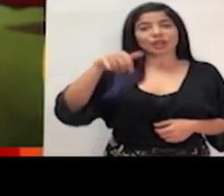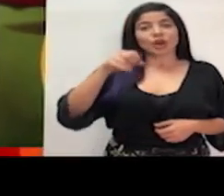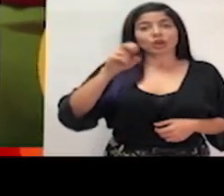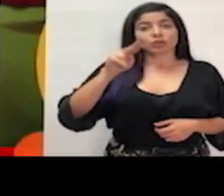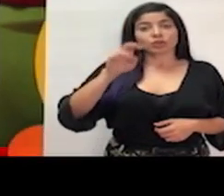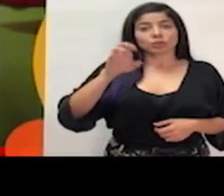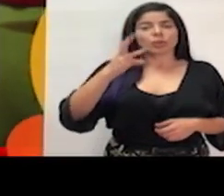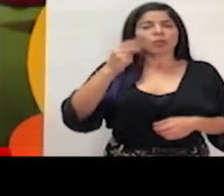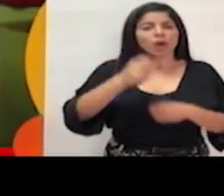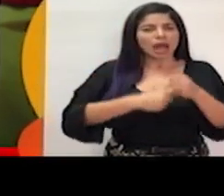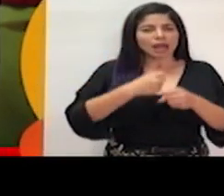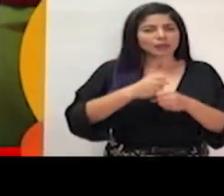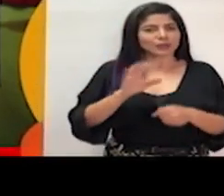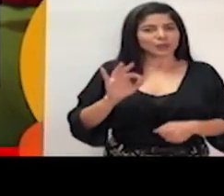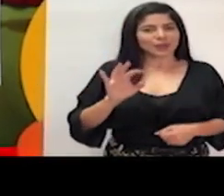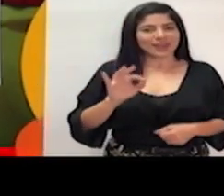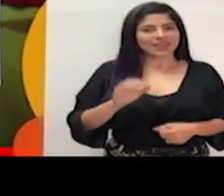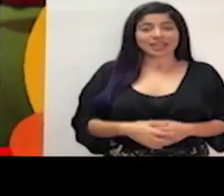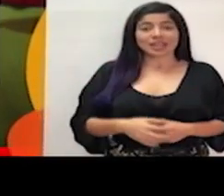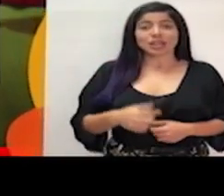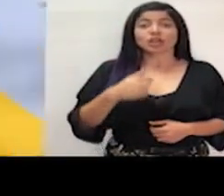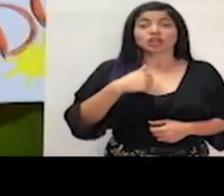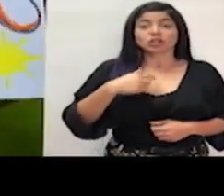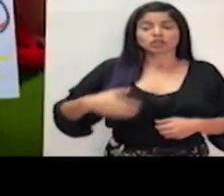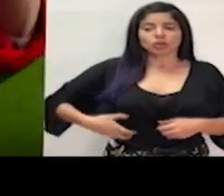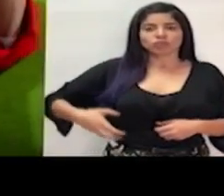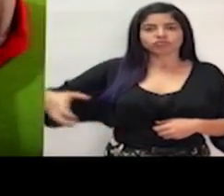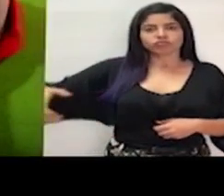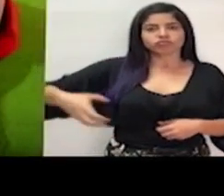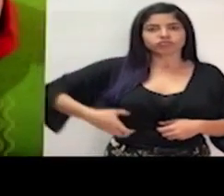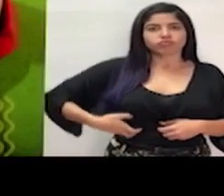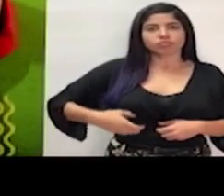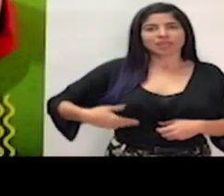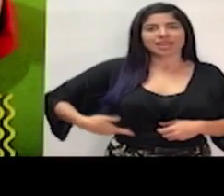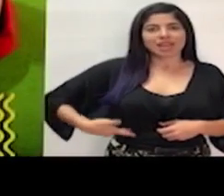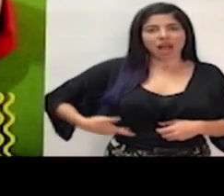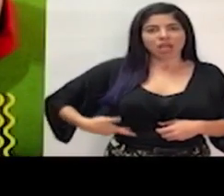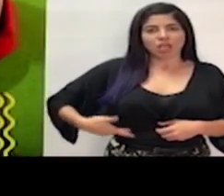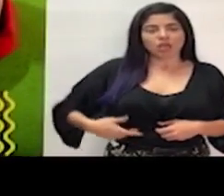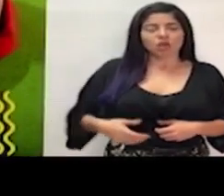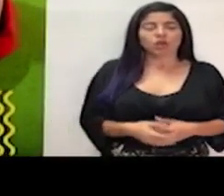Hola, soy José y tengo 9 años. Soy trasplantado de hígado.